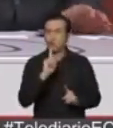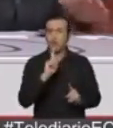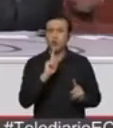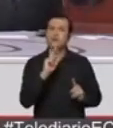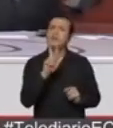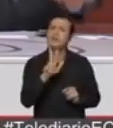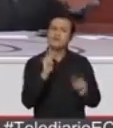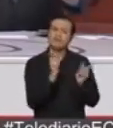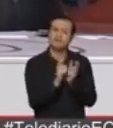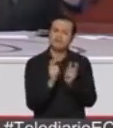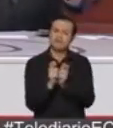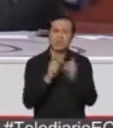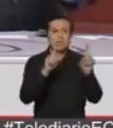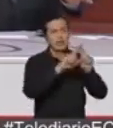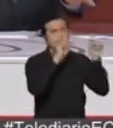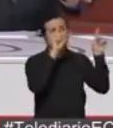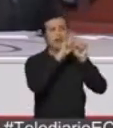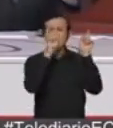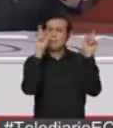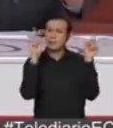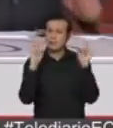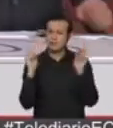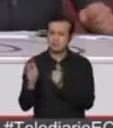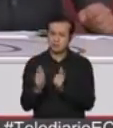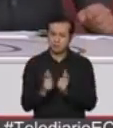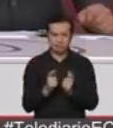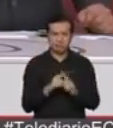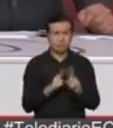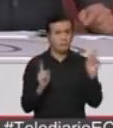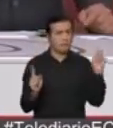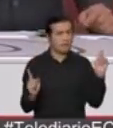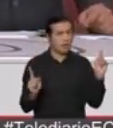establecimientos. ¿Cuál es la diferencia entre establecimientos y empresas?